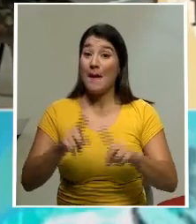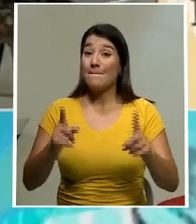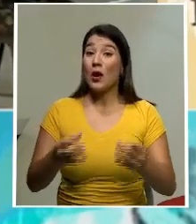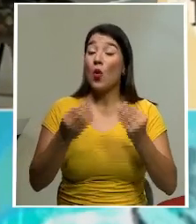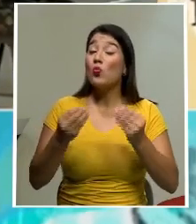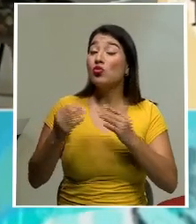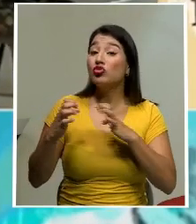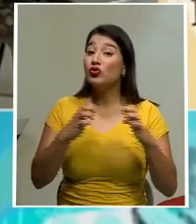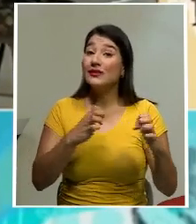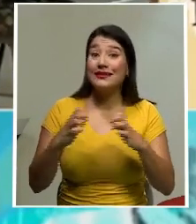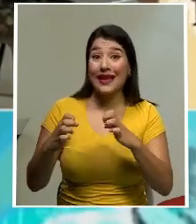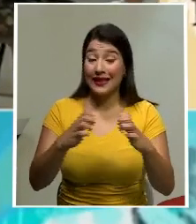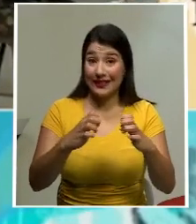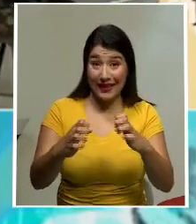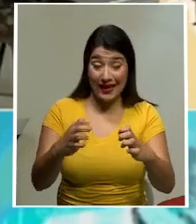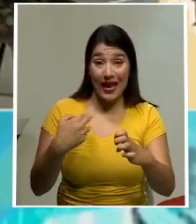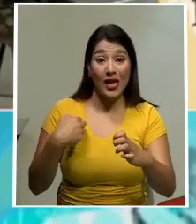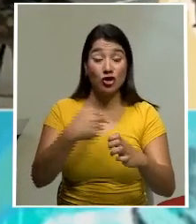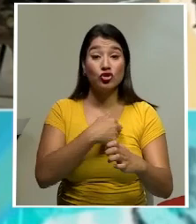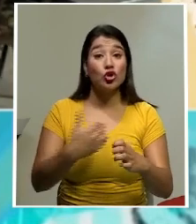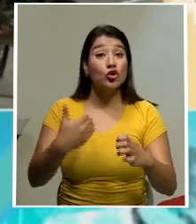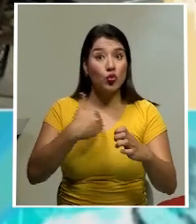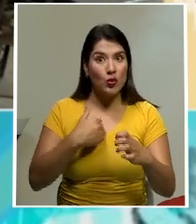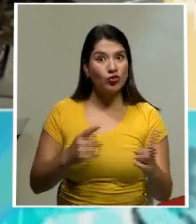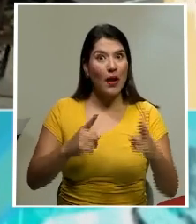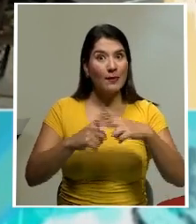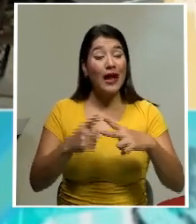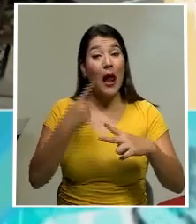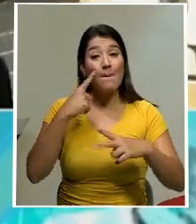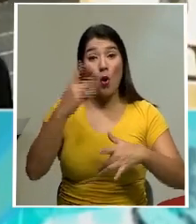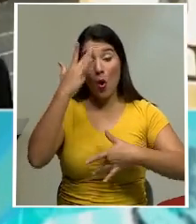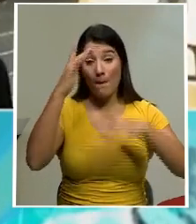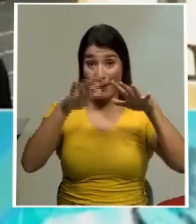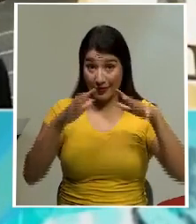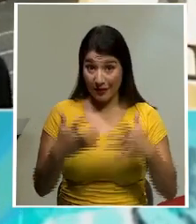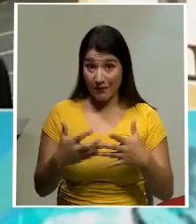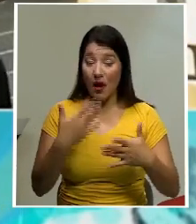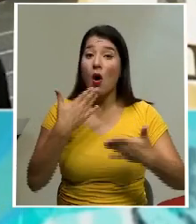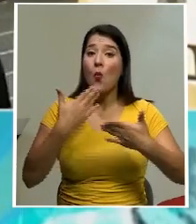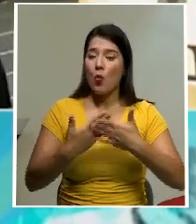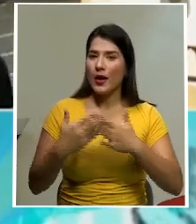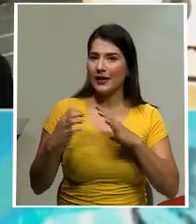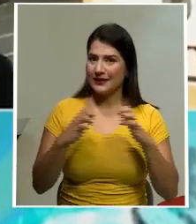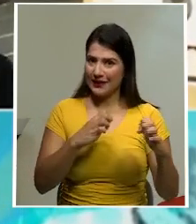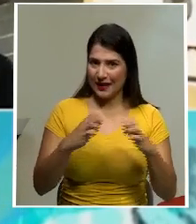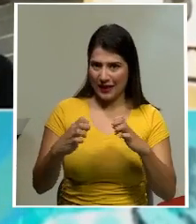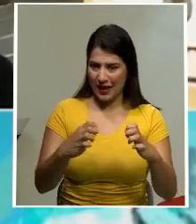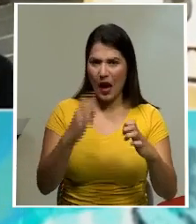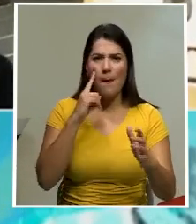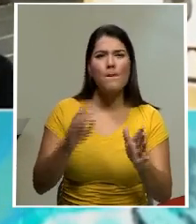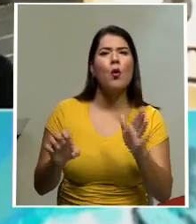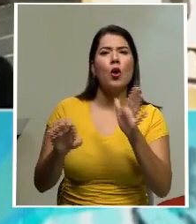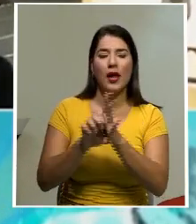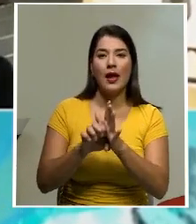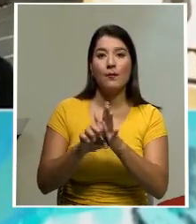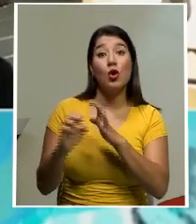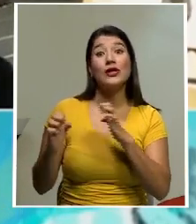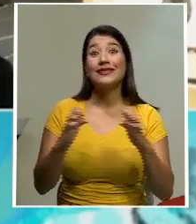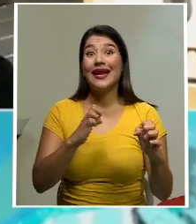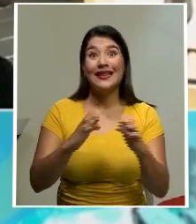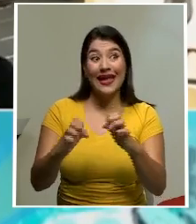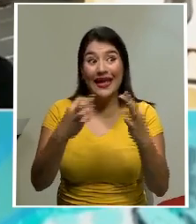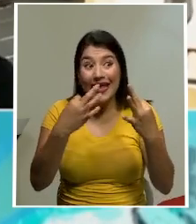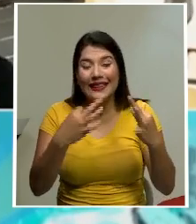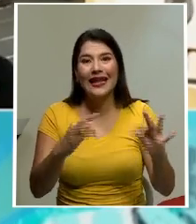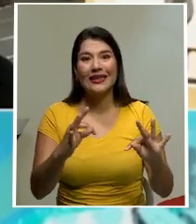estrategias que tuvimos que implementar por el marco de la pandemia son buenas estrategias, y una de ellas es la estrategia de recuperación. Hay